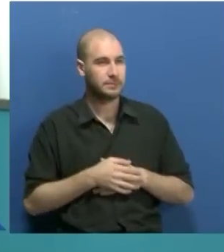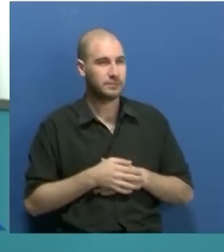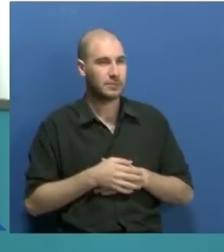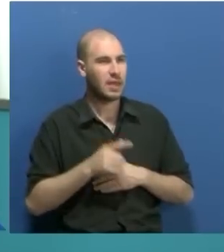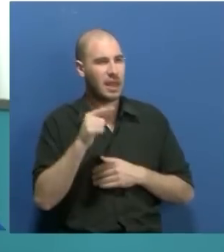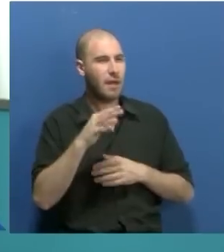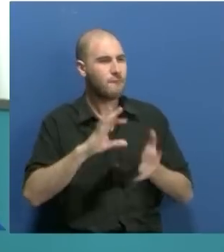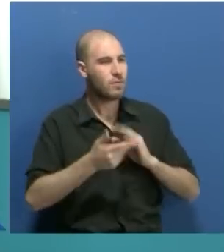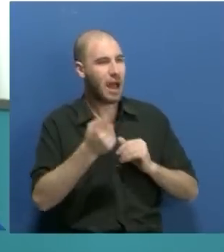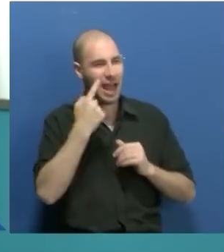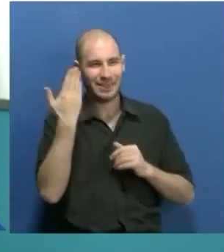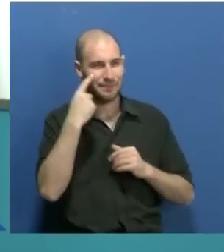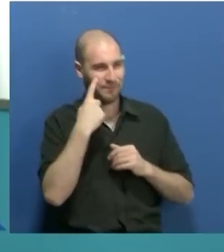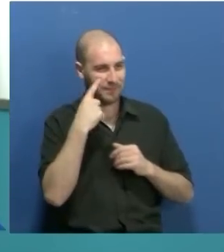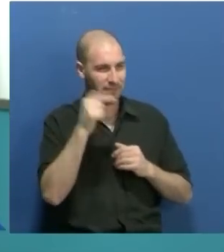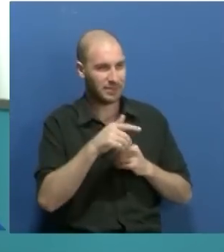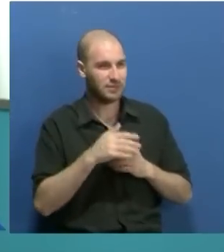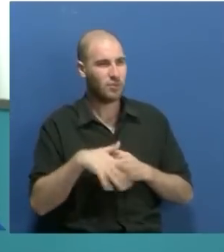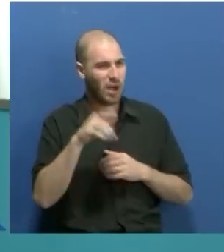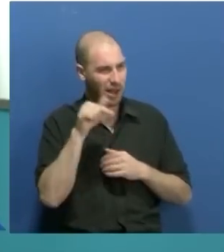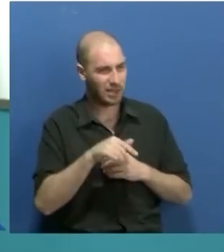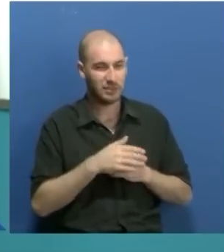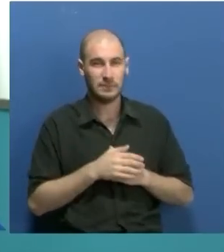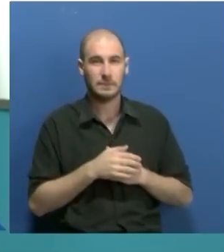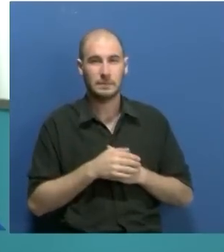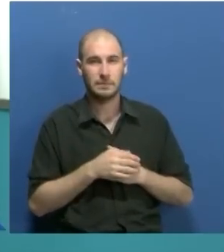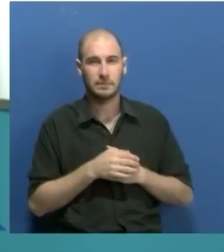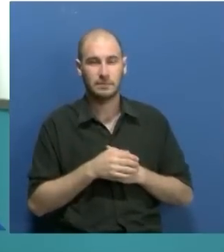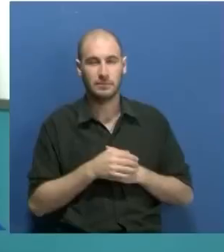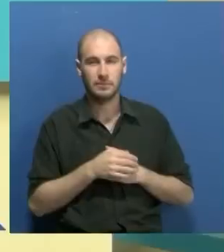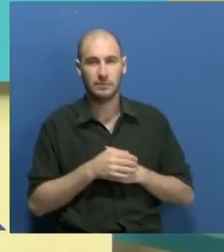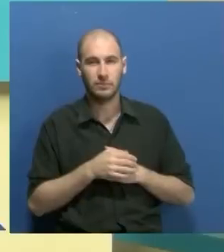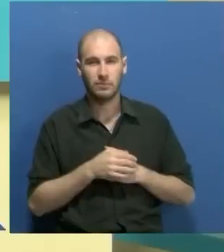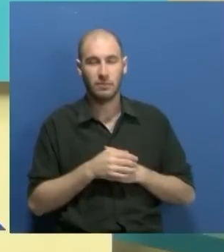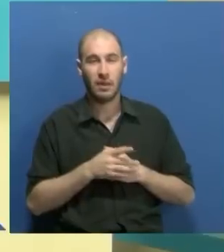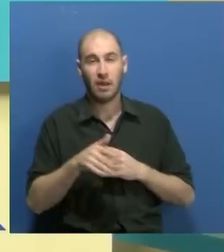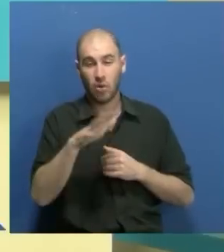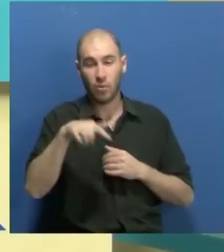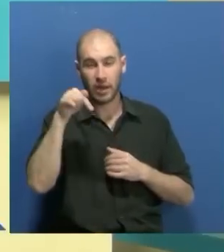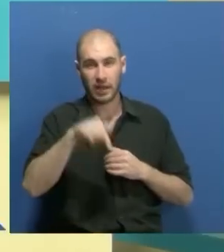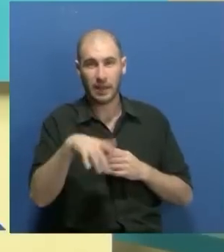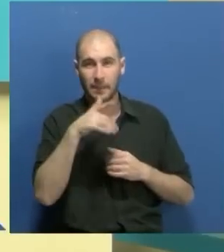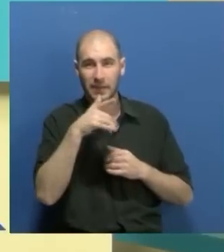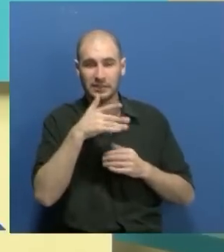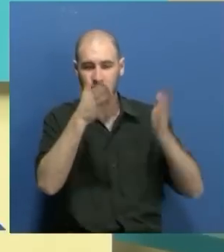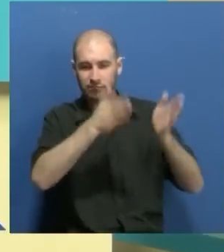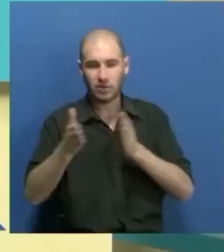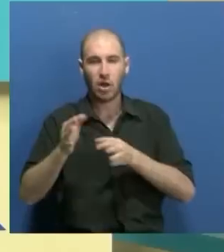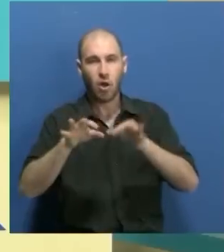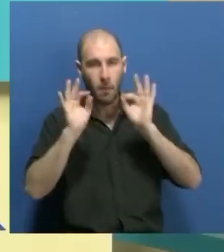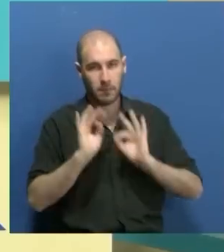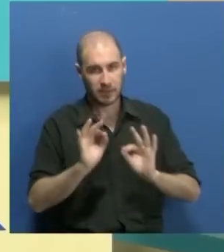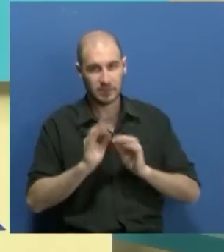así era la vida un poco en el pasado allí. Y es En este sitio nosotros tenemos como una secuencia completa,